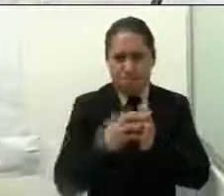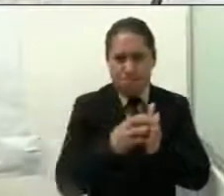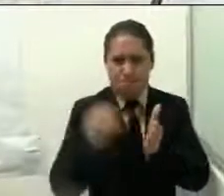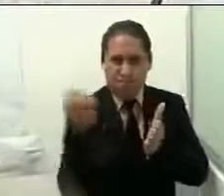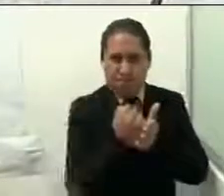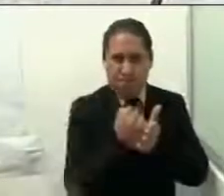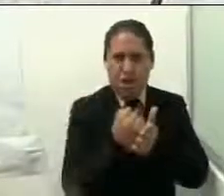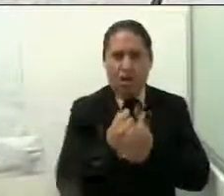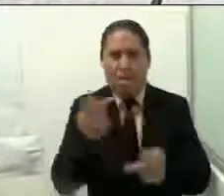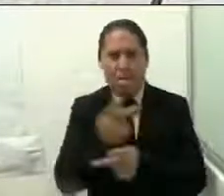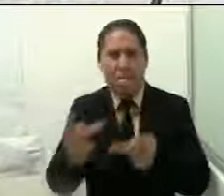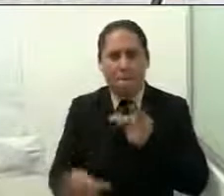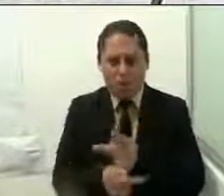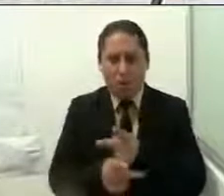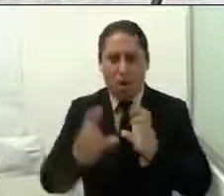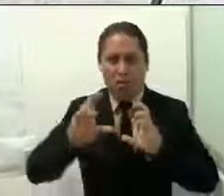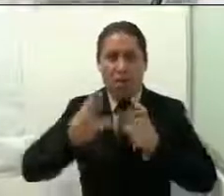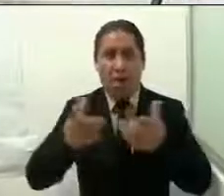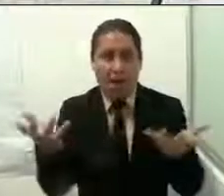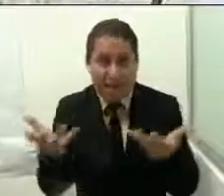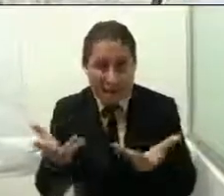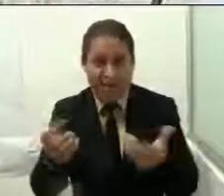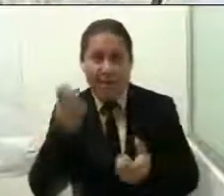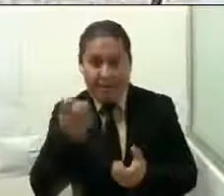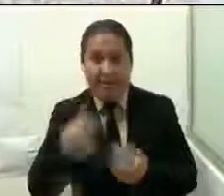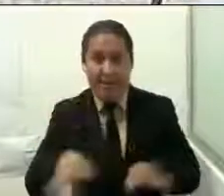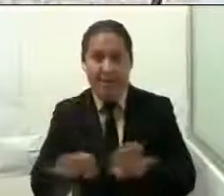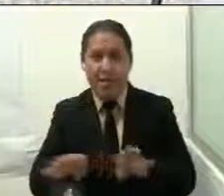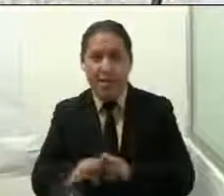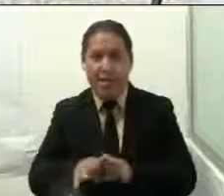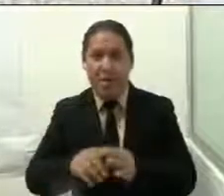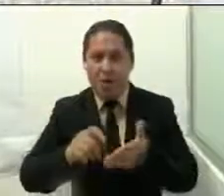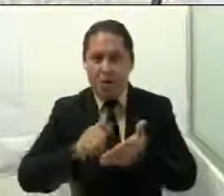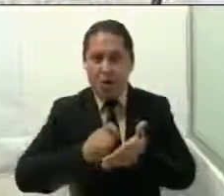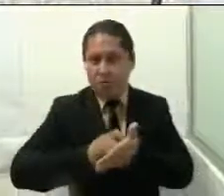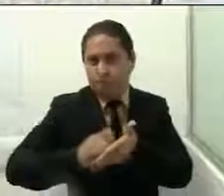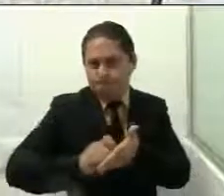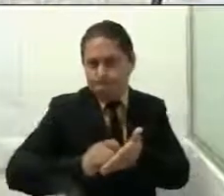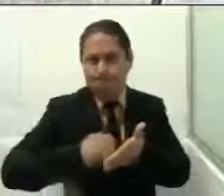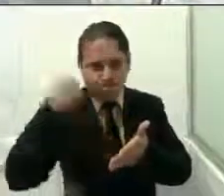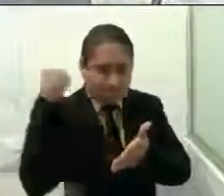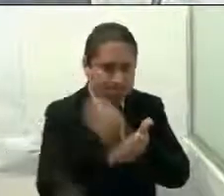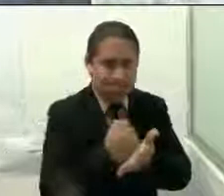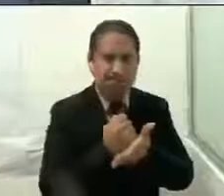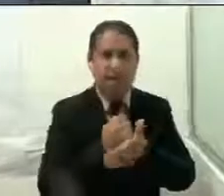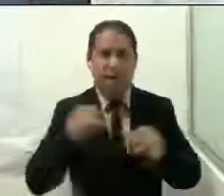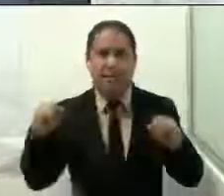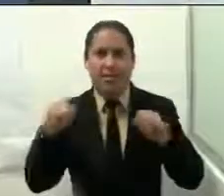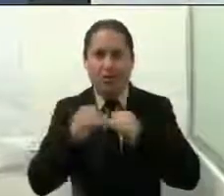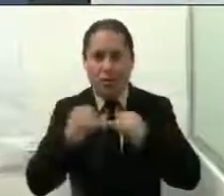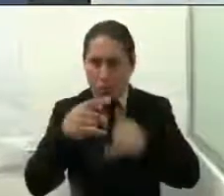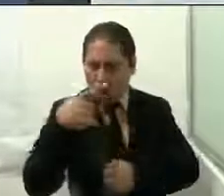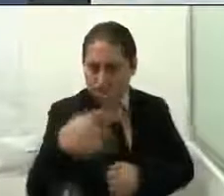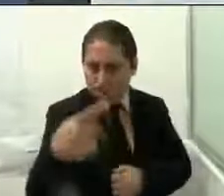chiapanecos y la gestoría de 108 registros de marca ante el instituto mexicano de la propiedad industrial